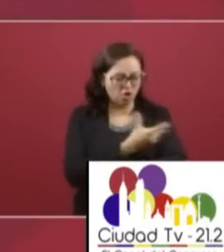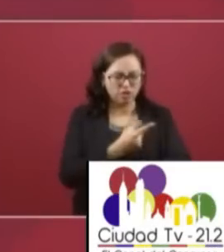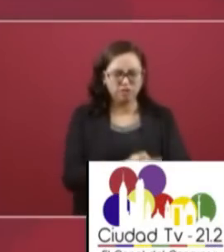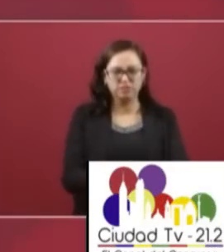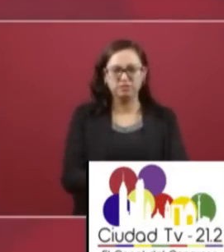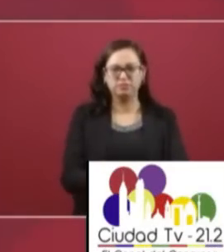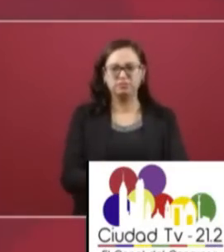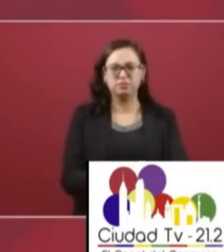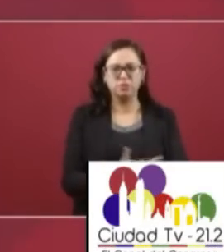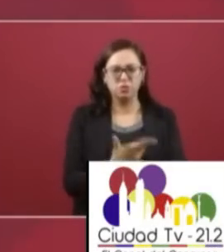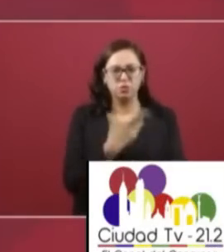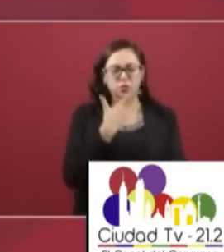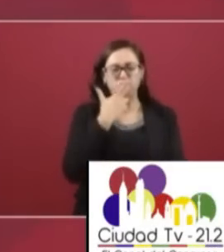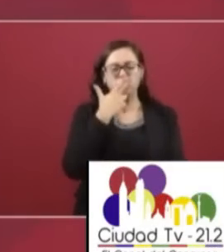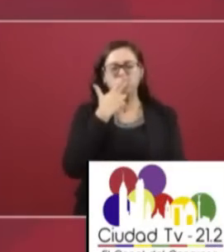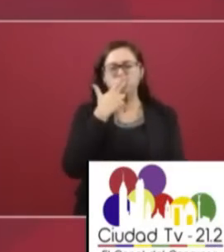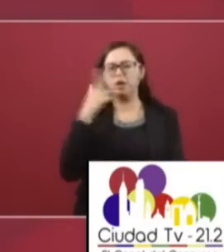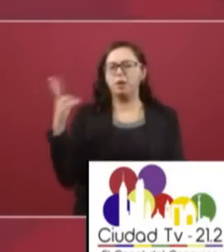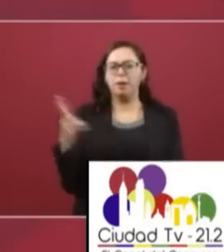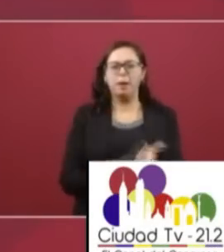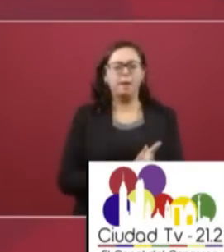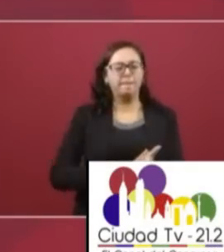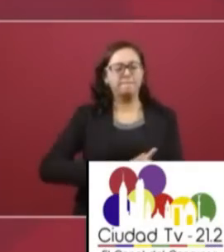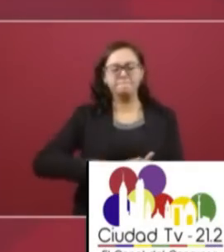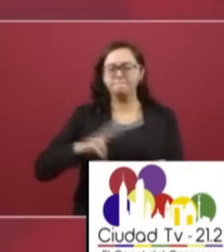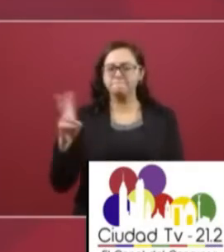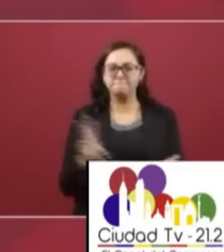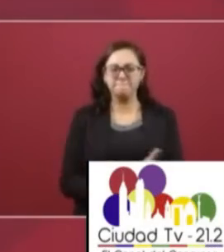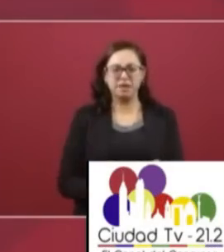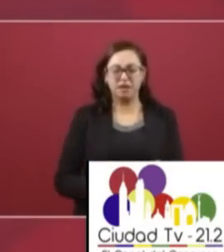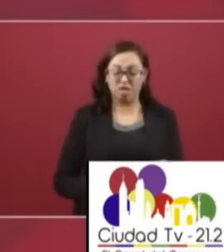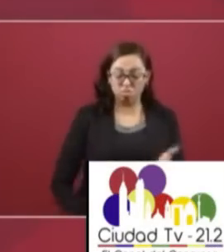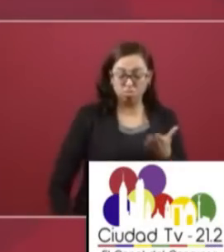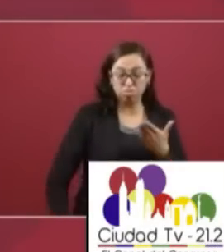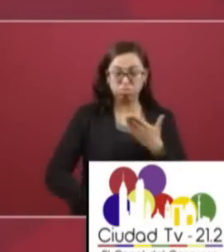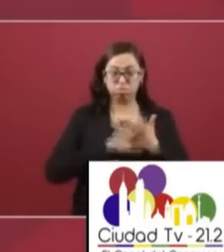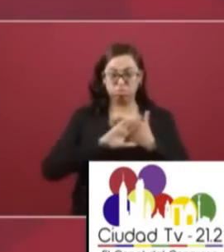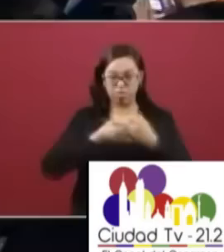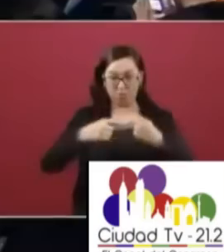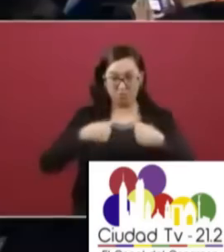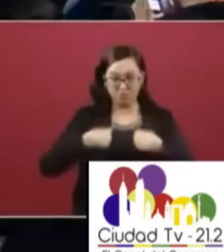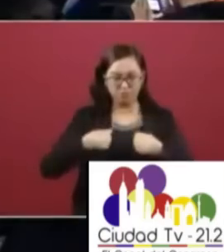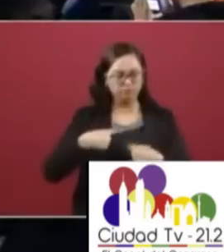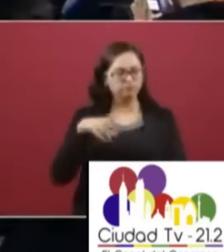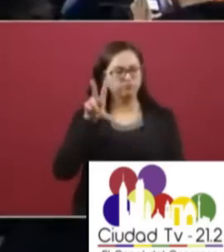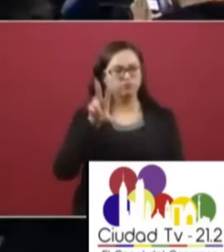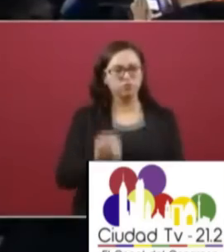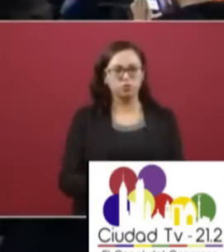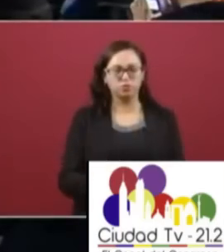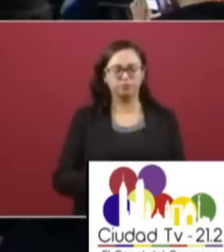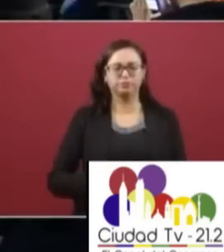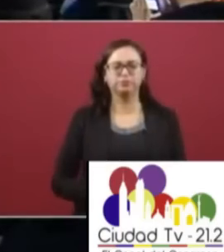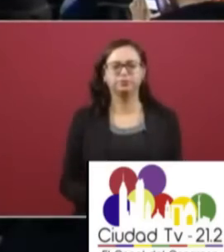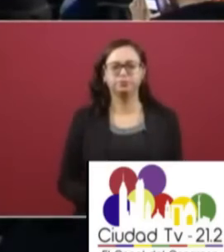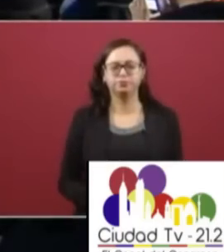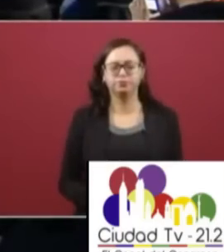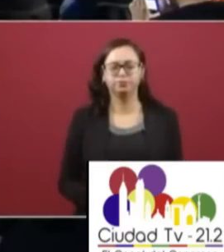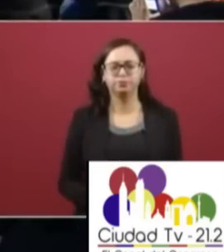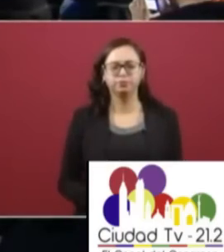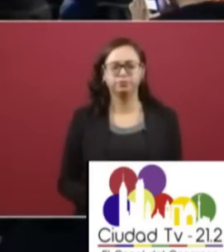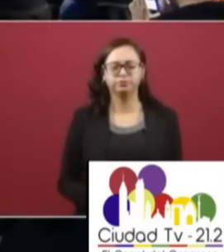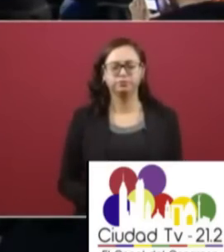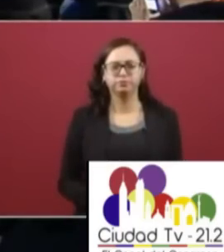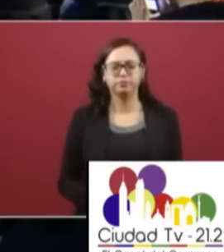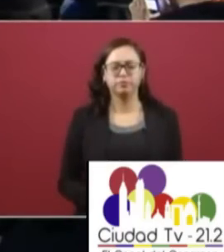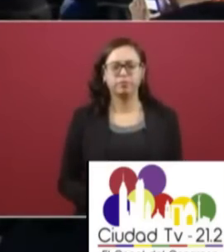vocación maderista y señaló que los conservadores creen que es igual a ellos, tras verificar que la propuesta de revocación